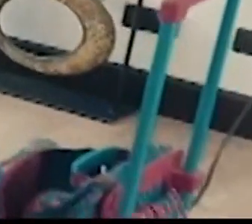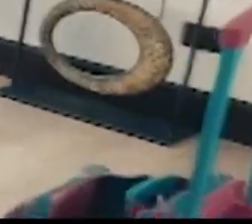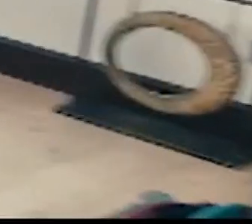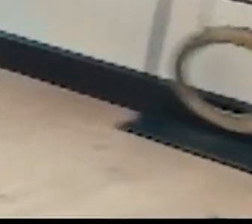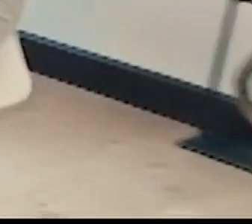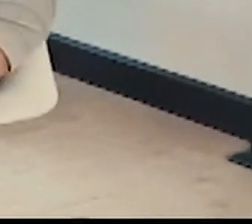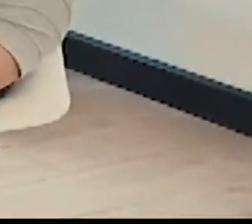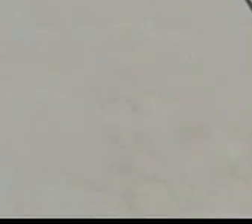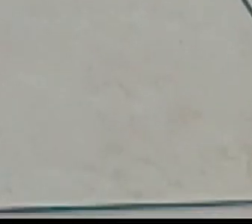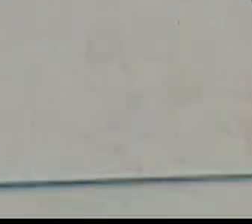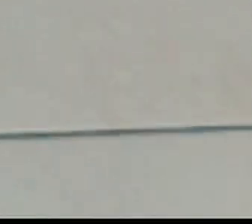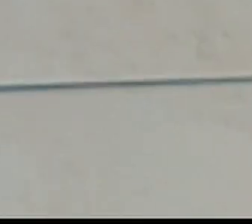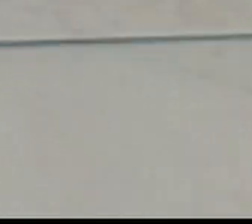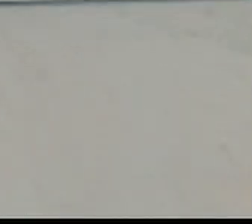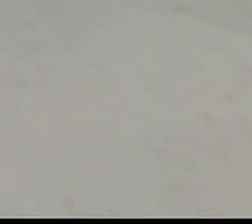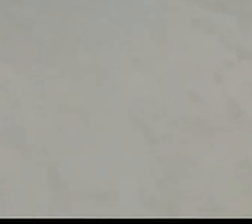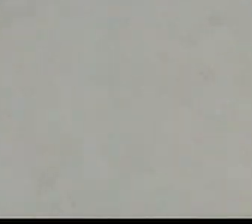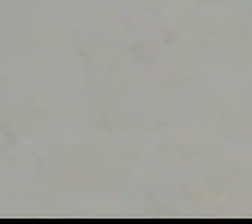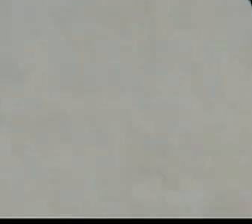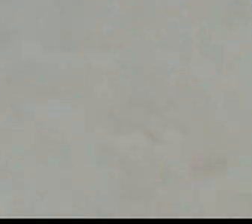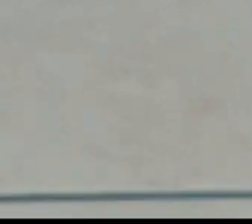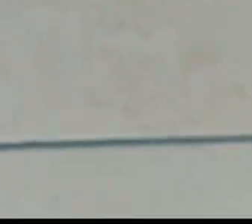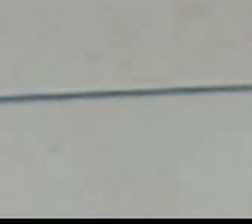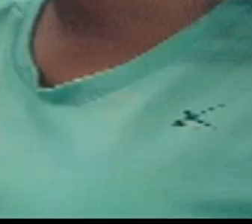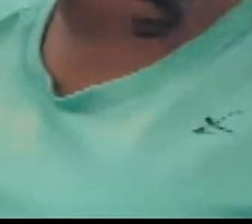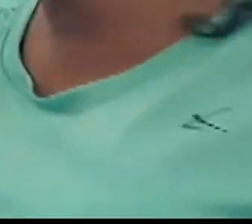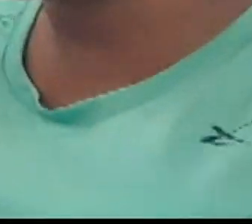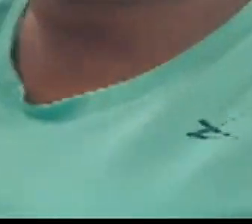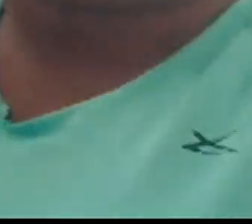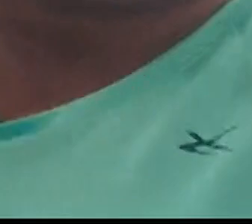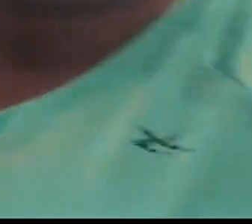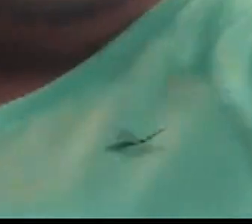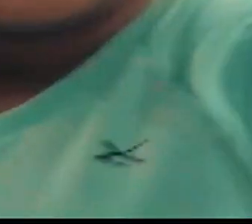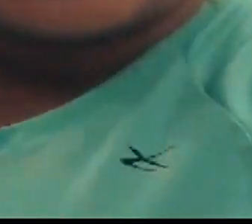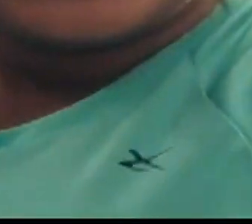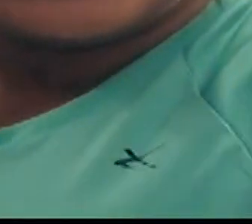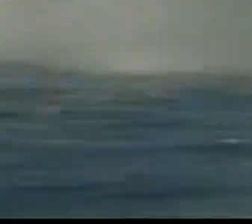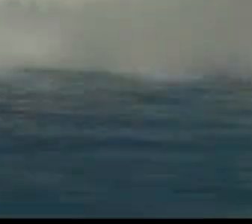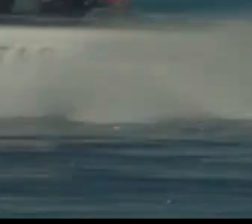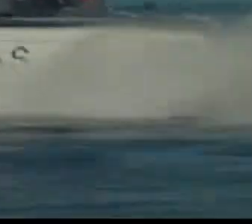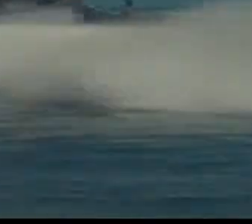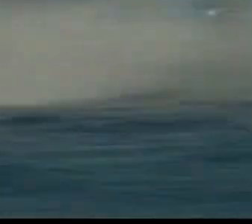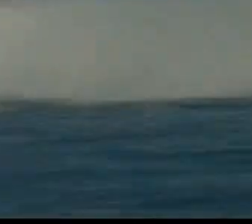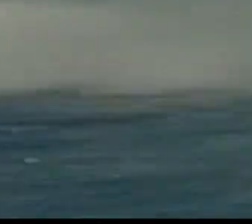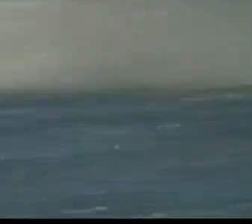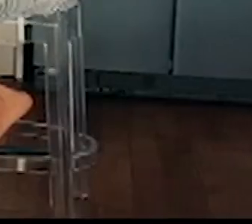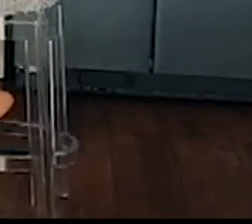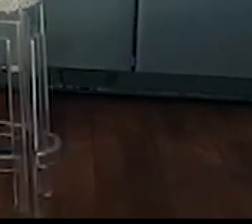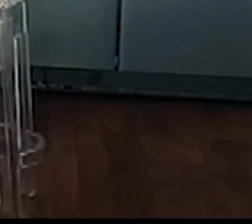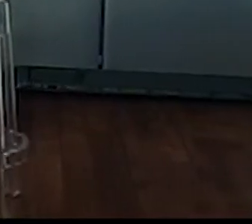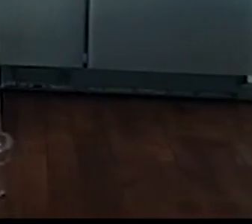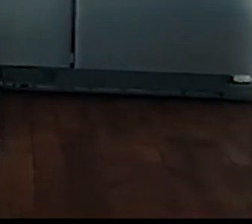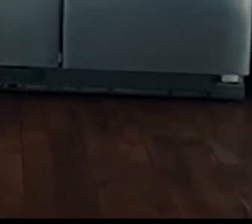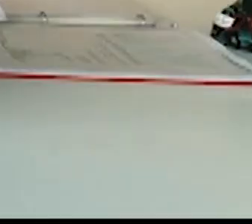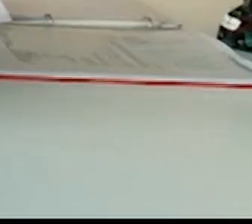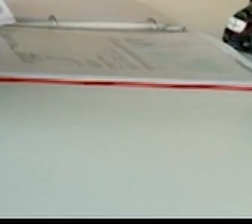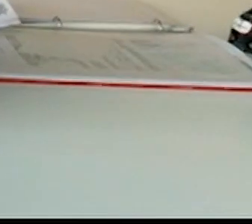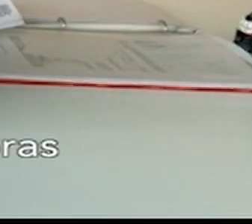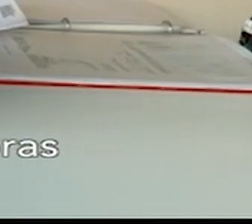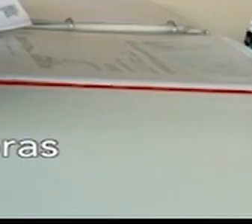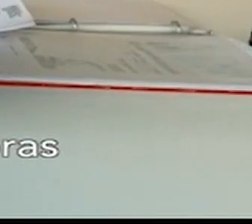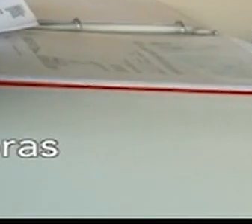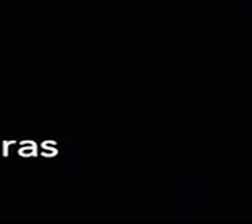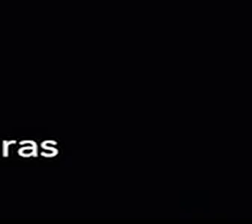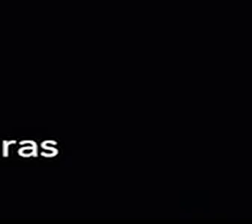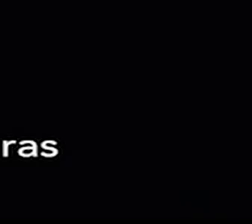salir adelante controlando esta amenaza desde el lugar más seguro. Desde casa seguimos trabajando en ser cada día mejores.